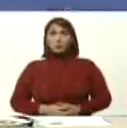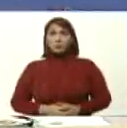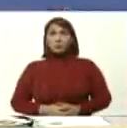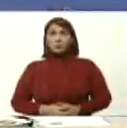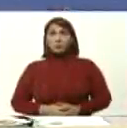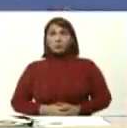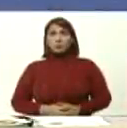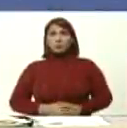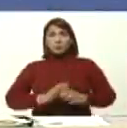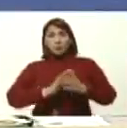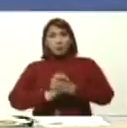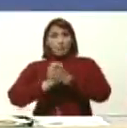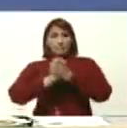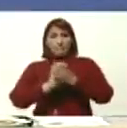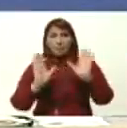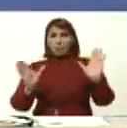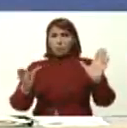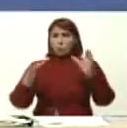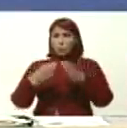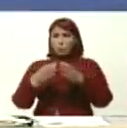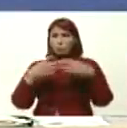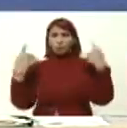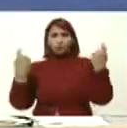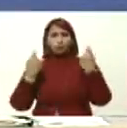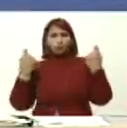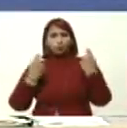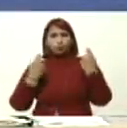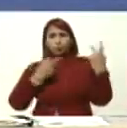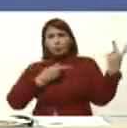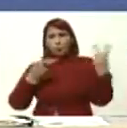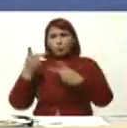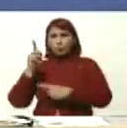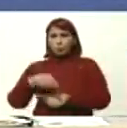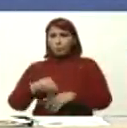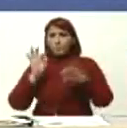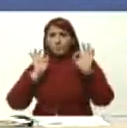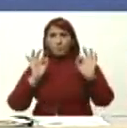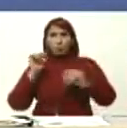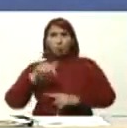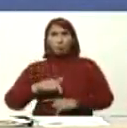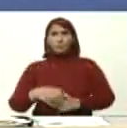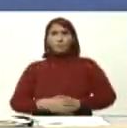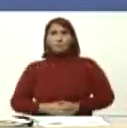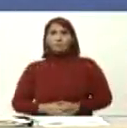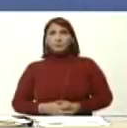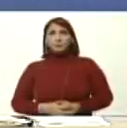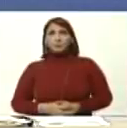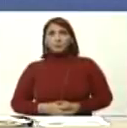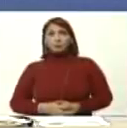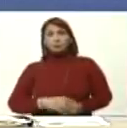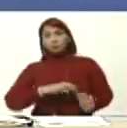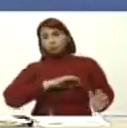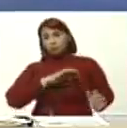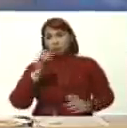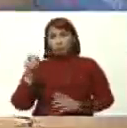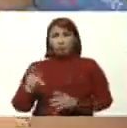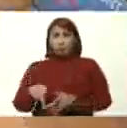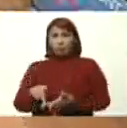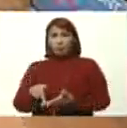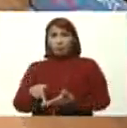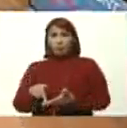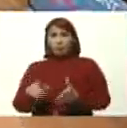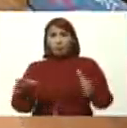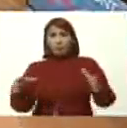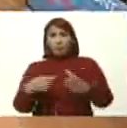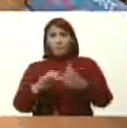los compañeros del equipo de campaña. Invité especialmente hoy a esta reunión a la vicepresidenta